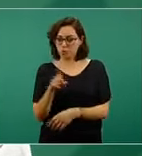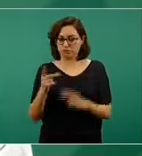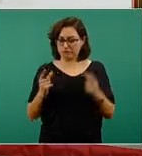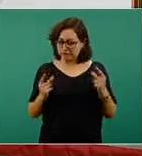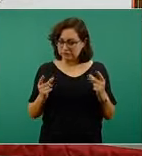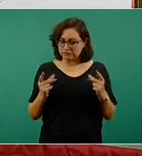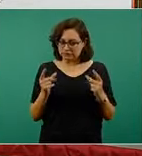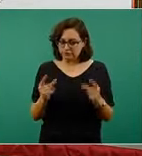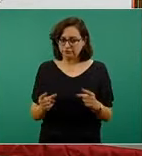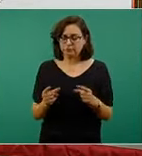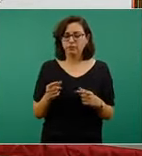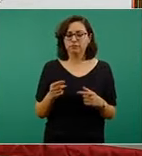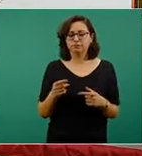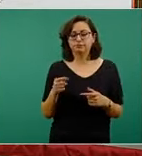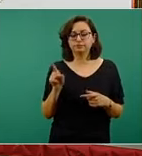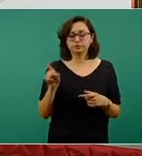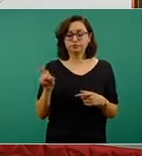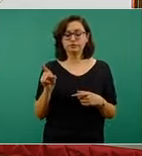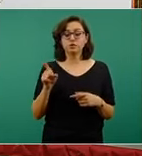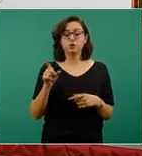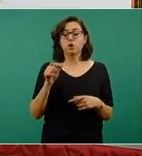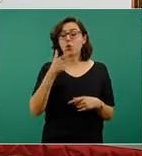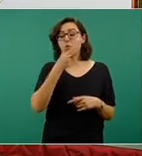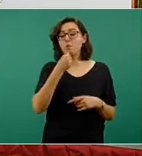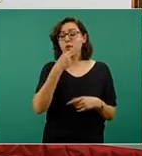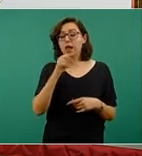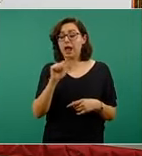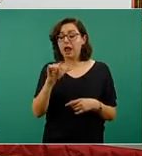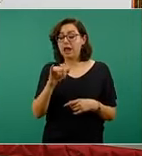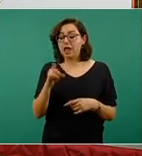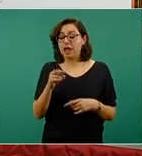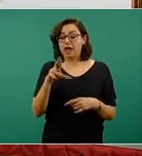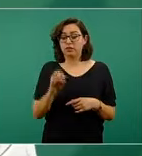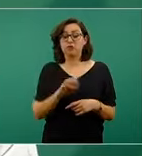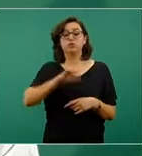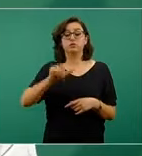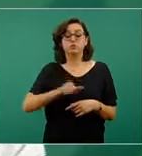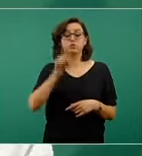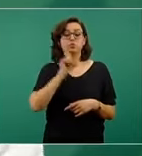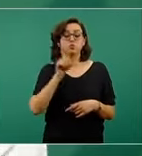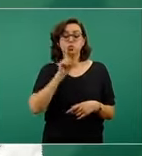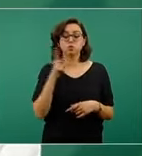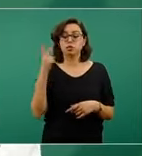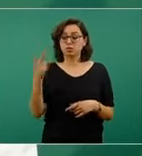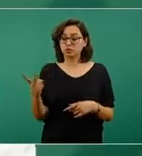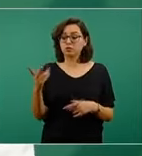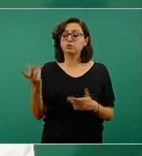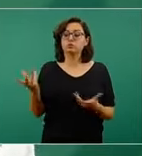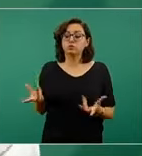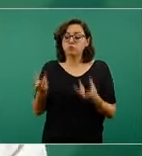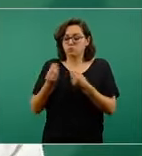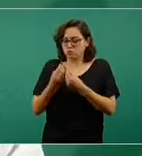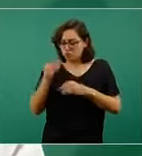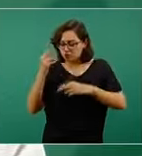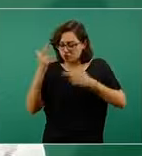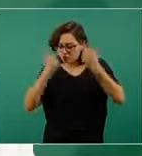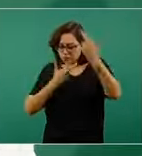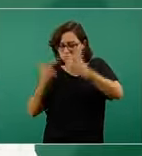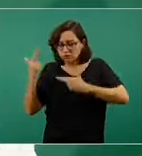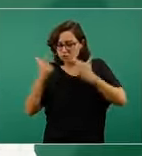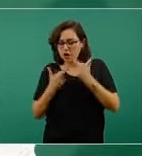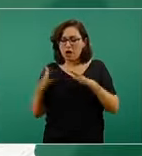poco antes la llegada de las comisionadas de autorización y operación sanitaria, tuvimos un cambio en la modalidad de trabajo que nos permitió